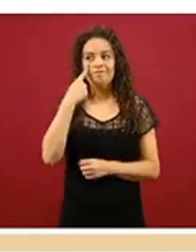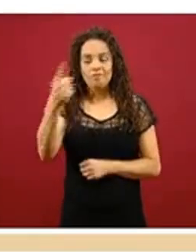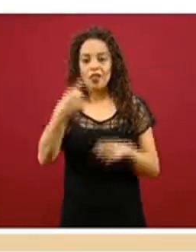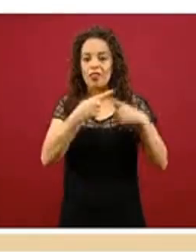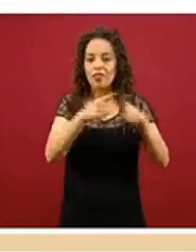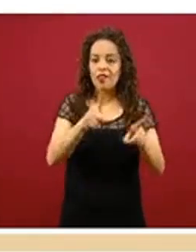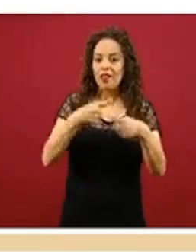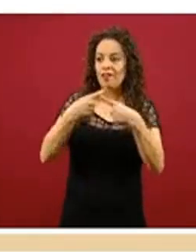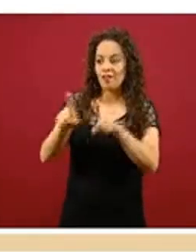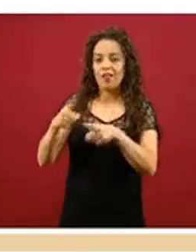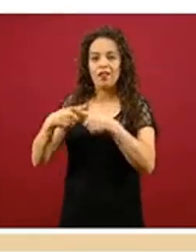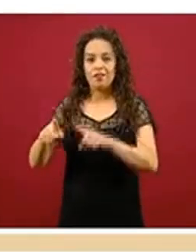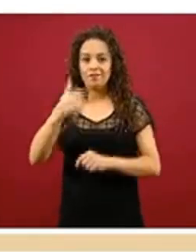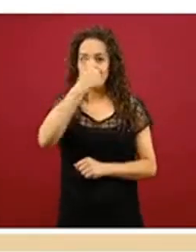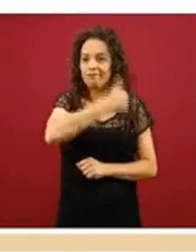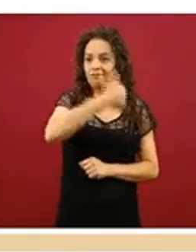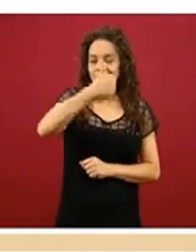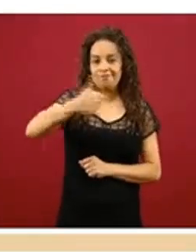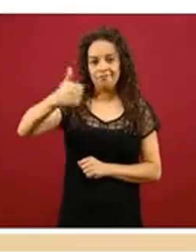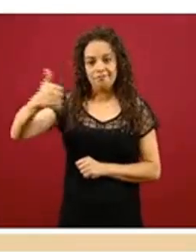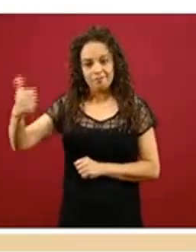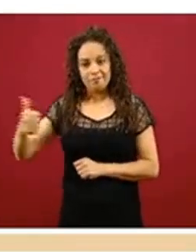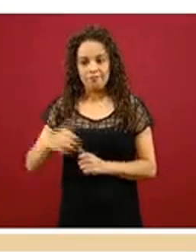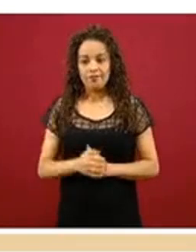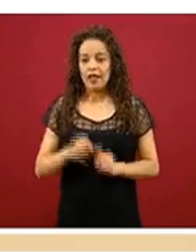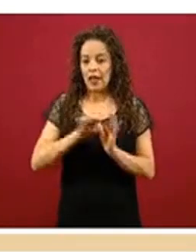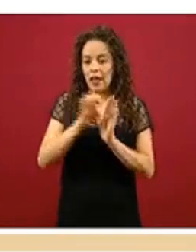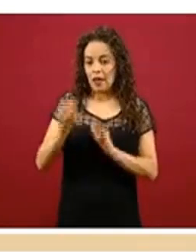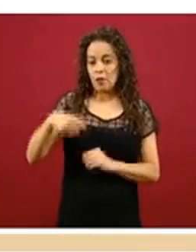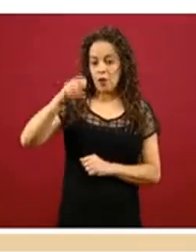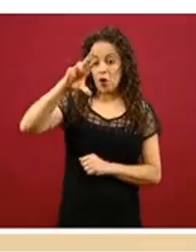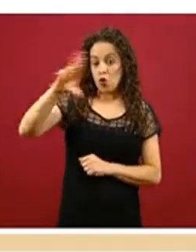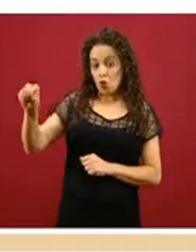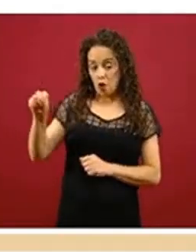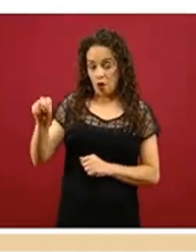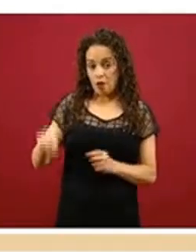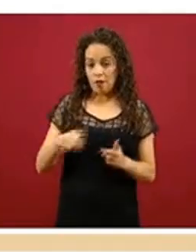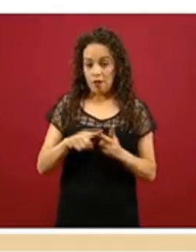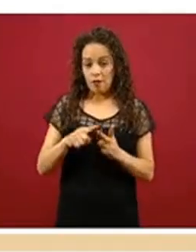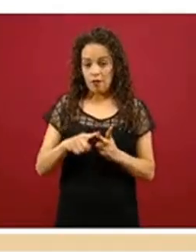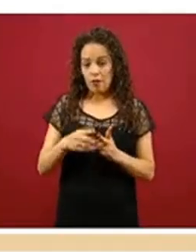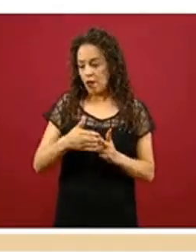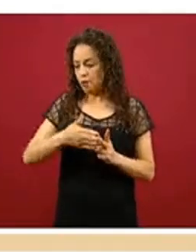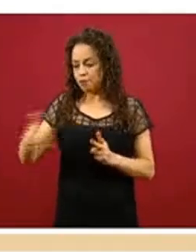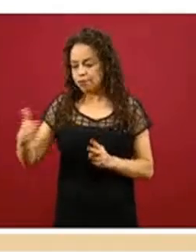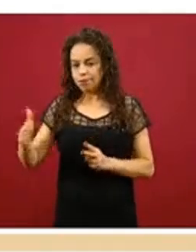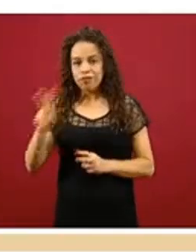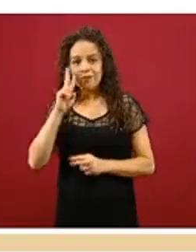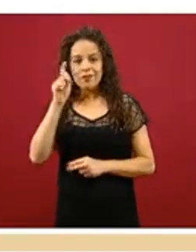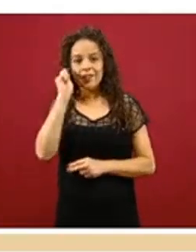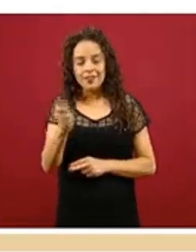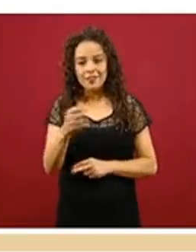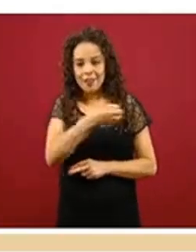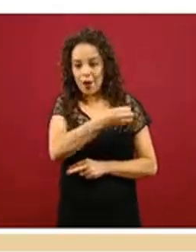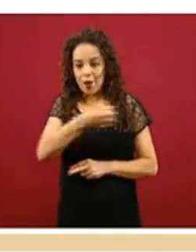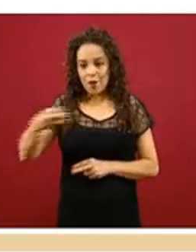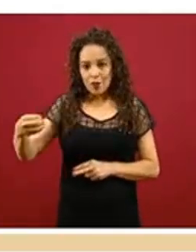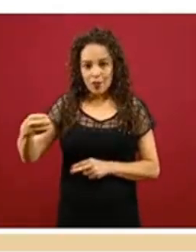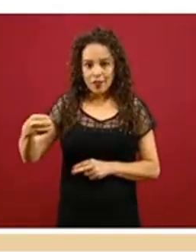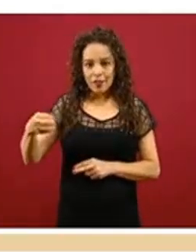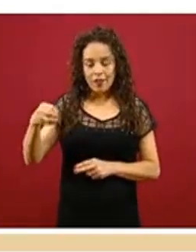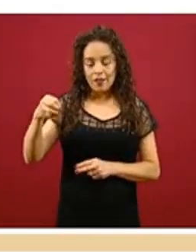que hay entre Quintana Roo y por poner un ejemplo solo porque está a un ladito por el orden